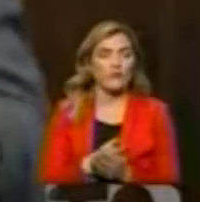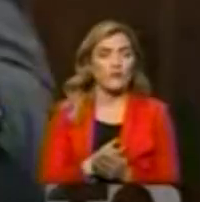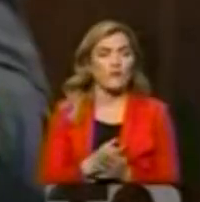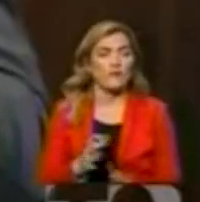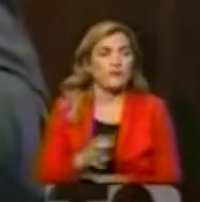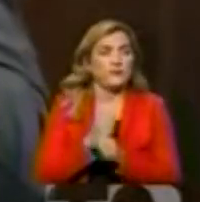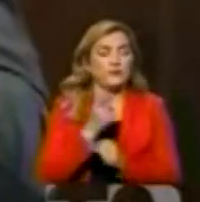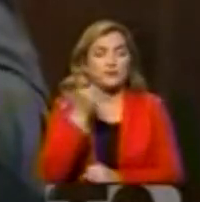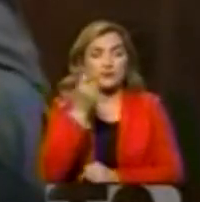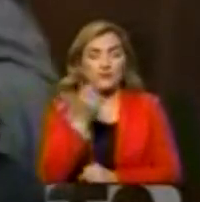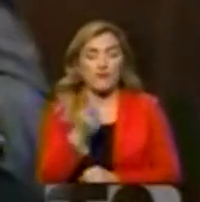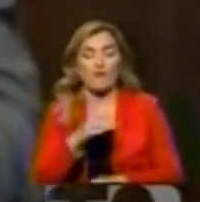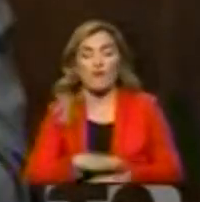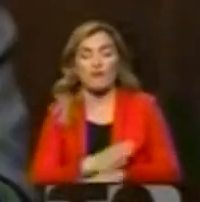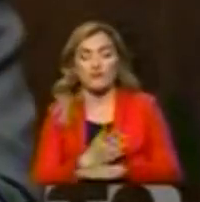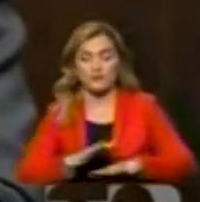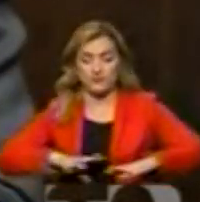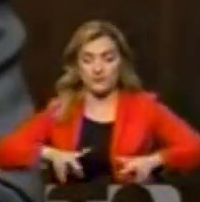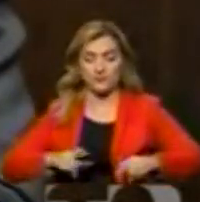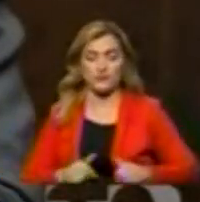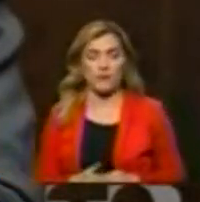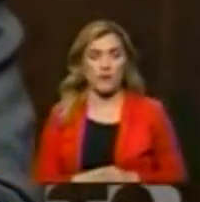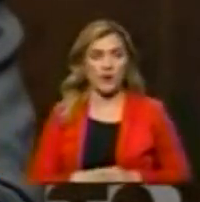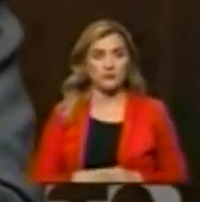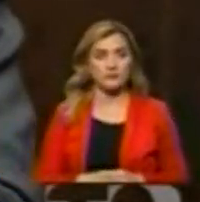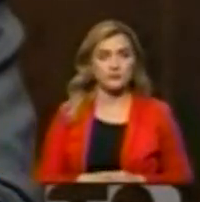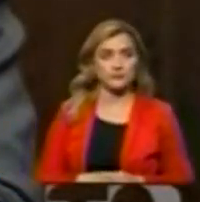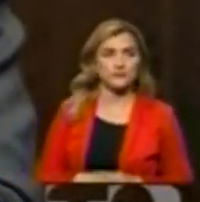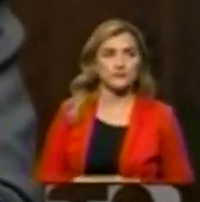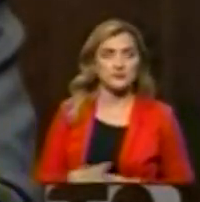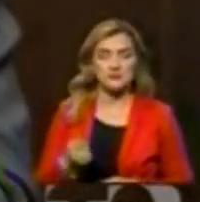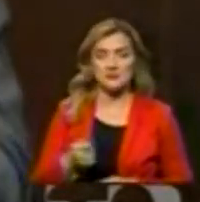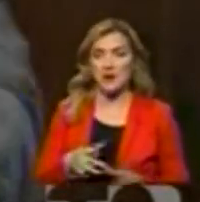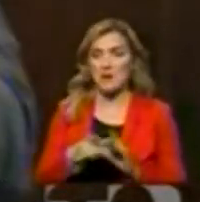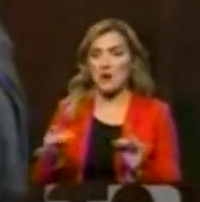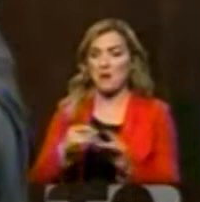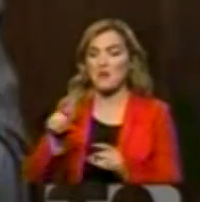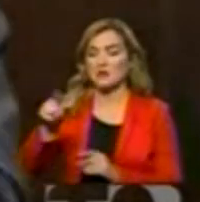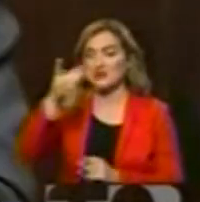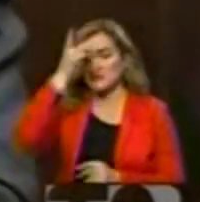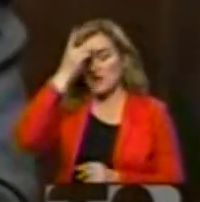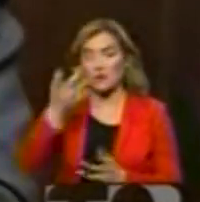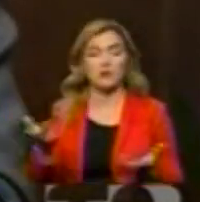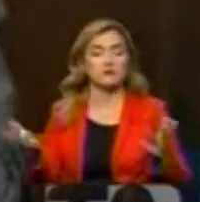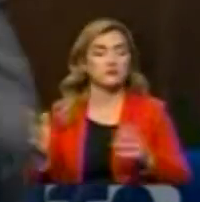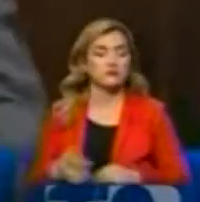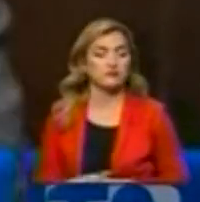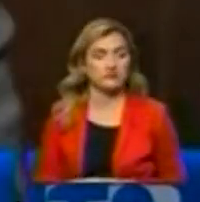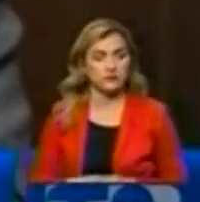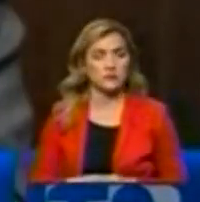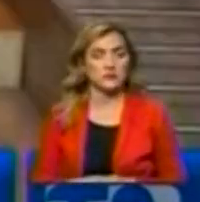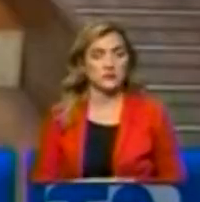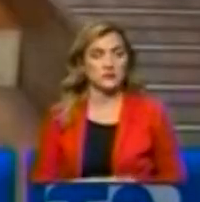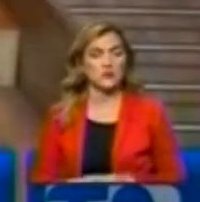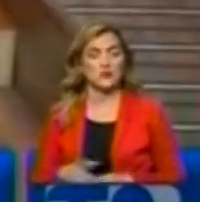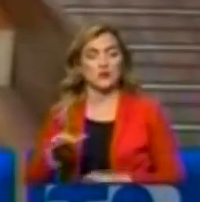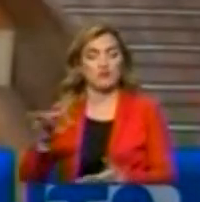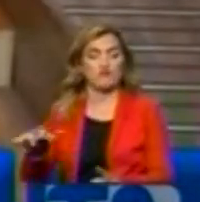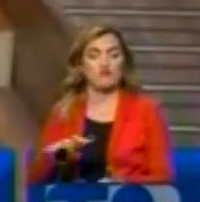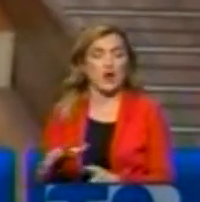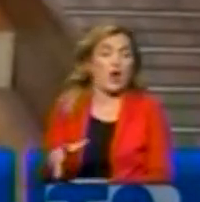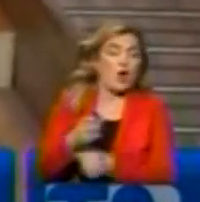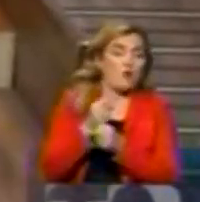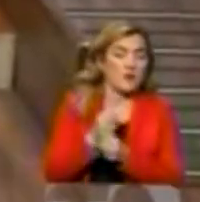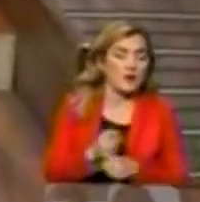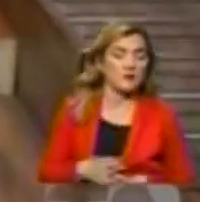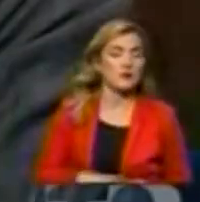Que esos dineros que están en sentencia no se queden en papel escrito, no se queden escritos en piedra, sino que regrese ese dinero a las arcas del Estado. Sin embargo, recordó que